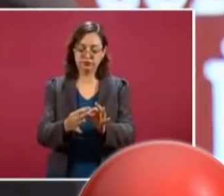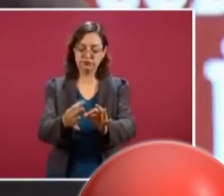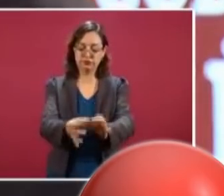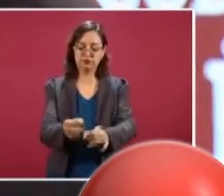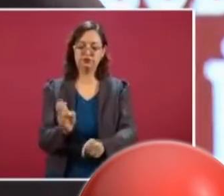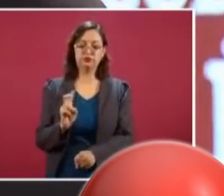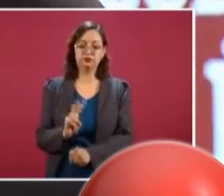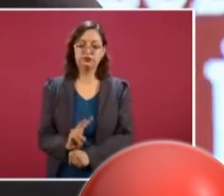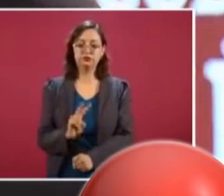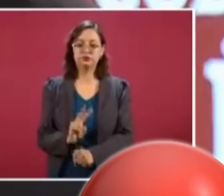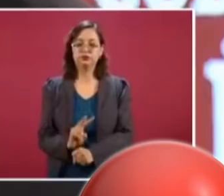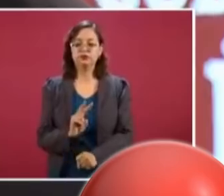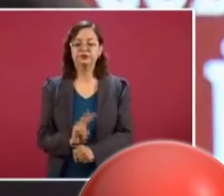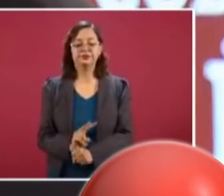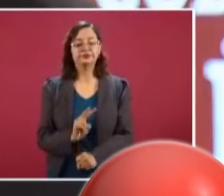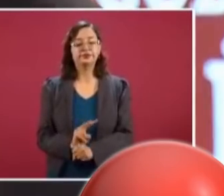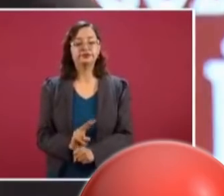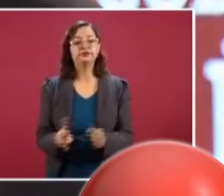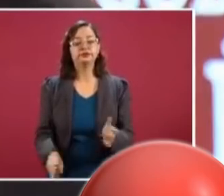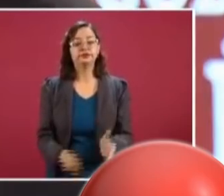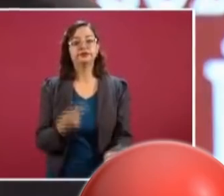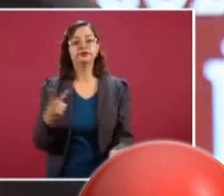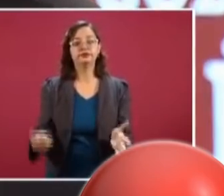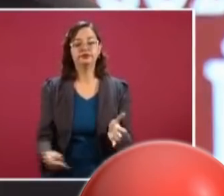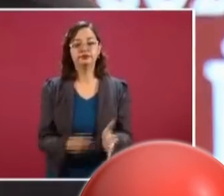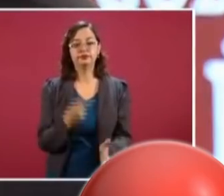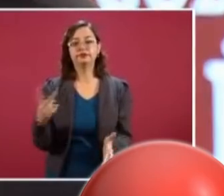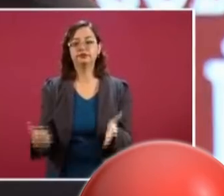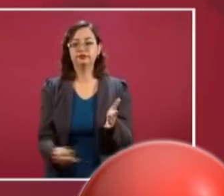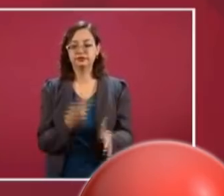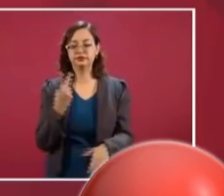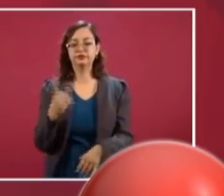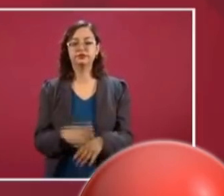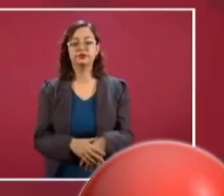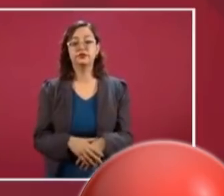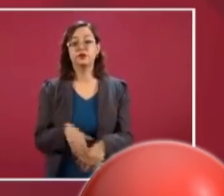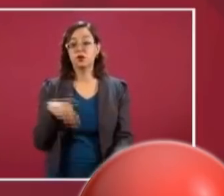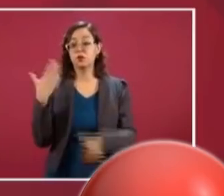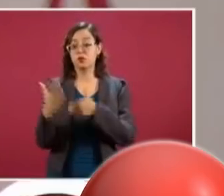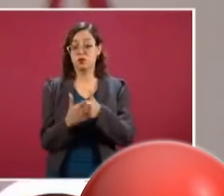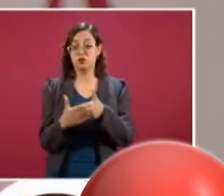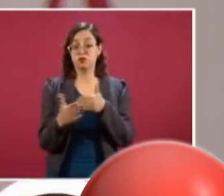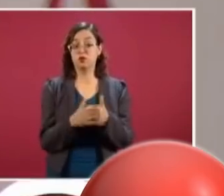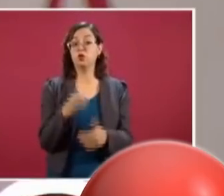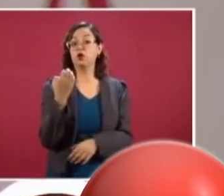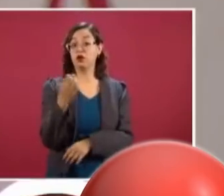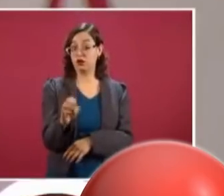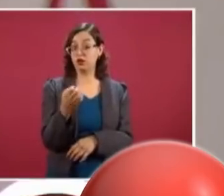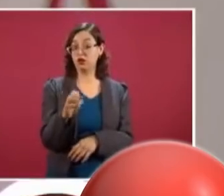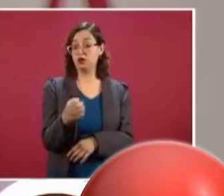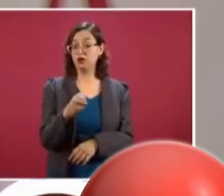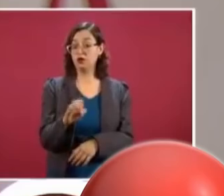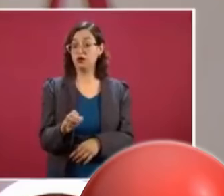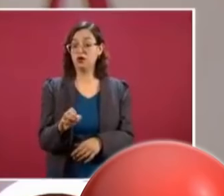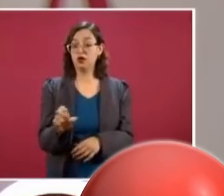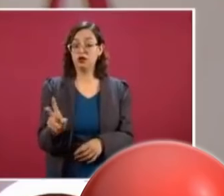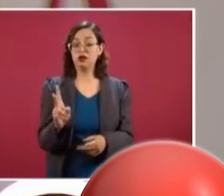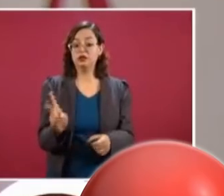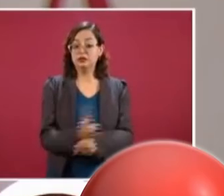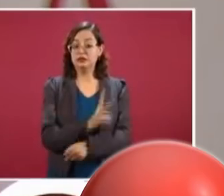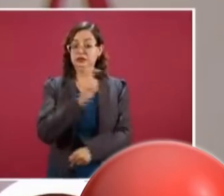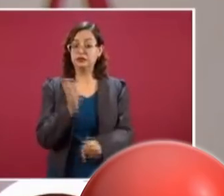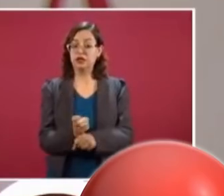estemos periódicamente. Se acordó que en enero se presenta la segunda